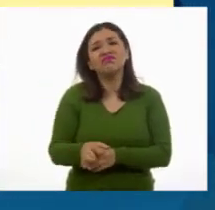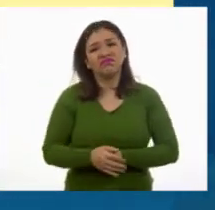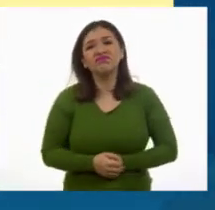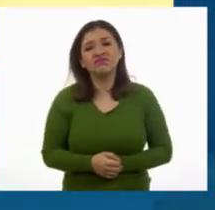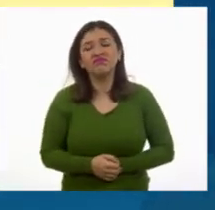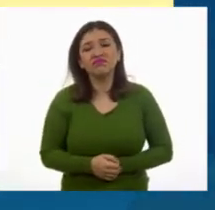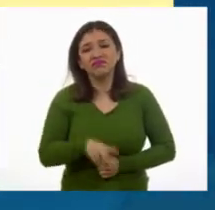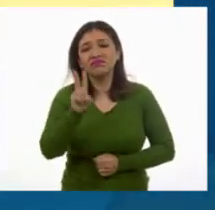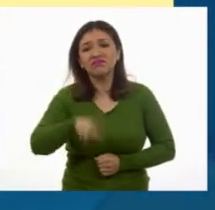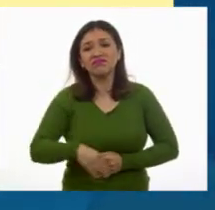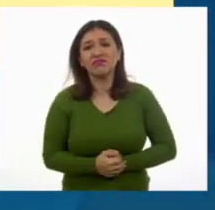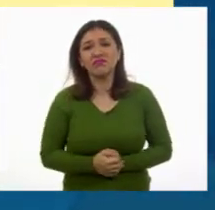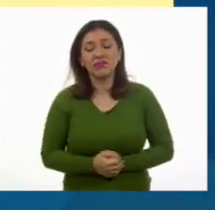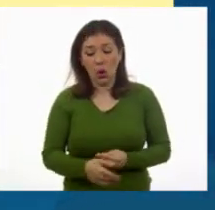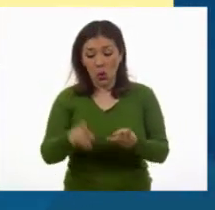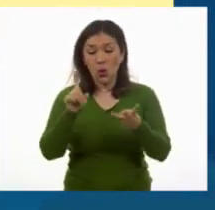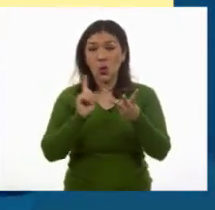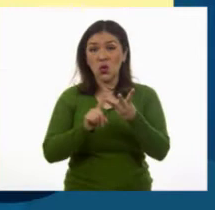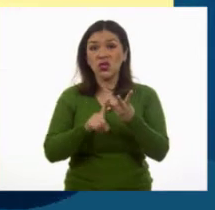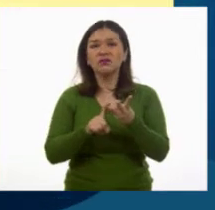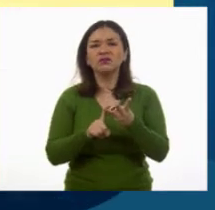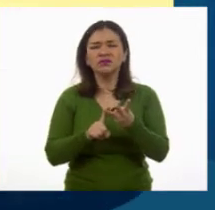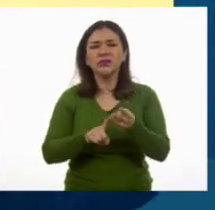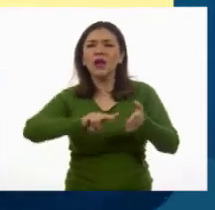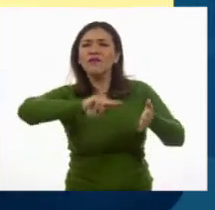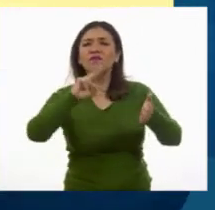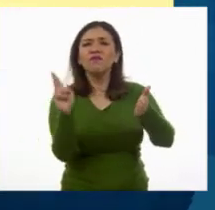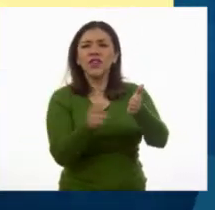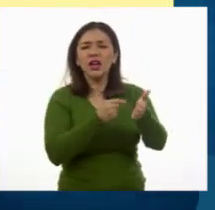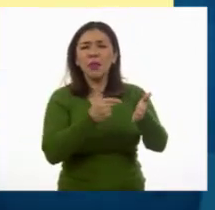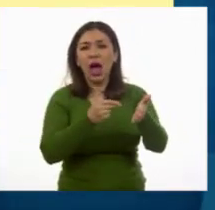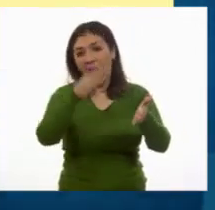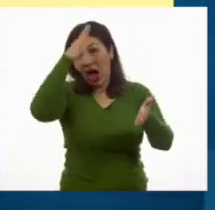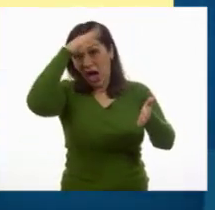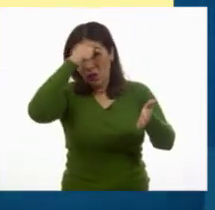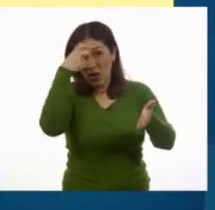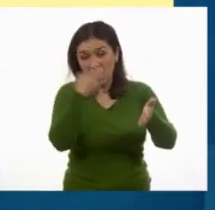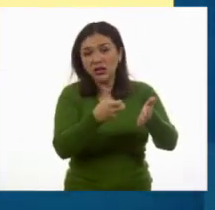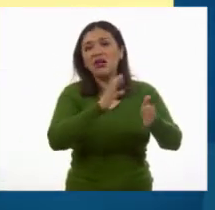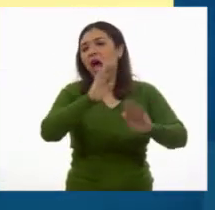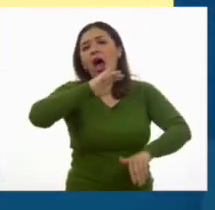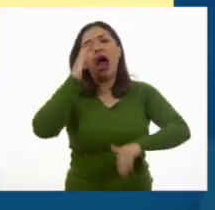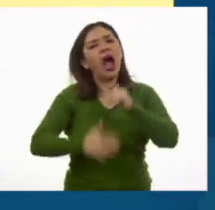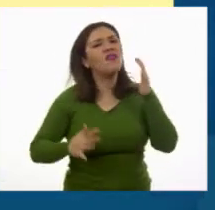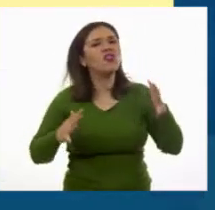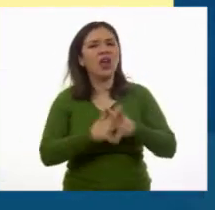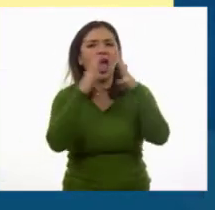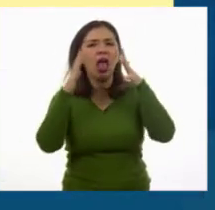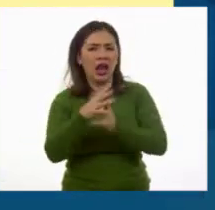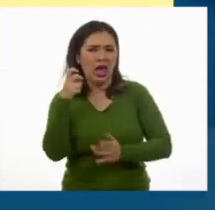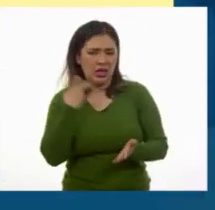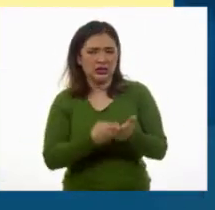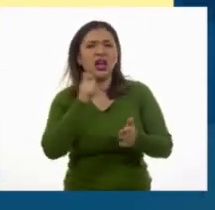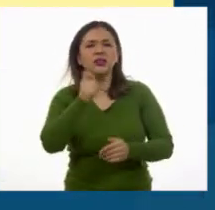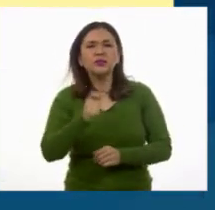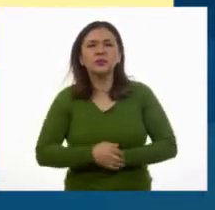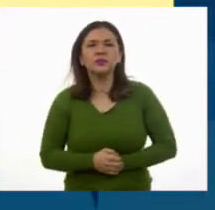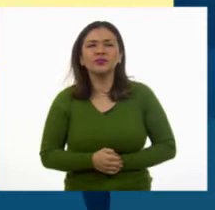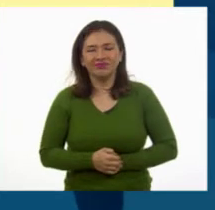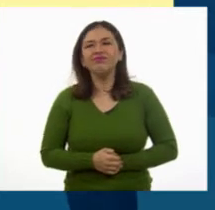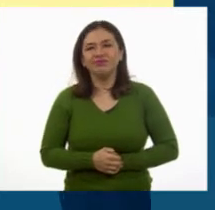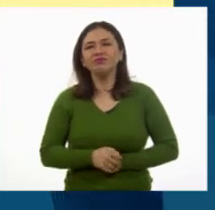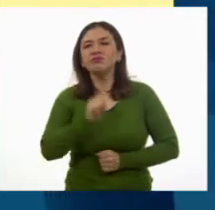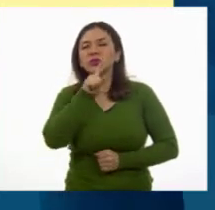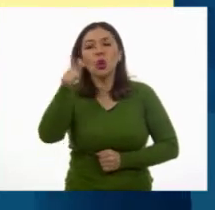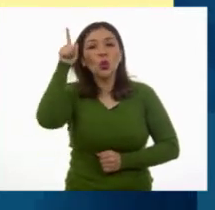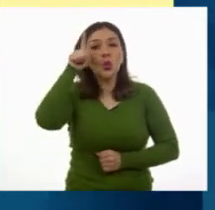Sí. Una más, ¿cuál fue el tratado que se firmó y con el cual se dio fin a esta guerra? Tratado de